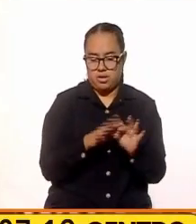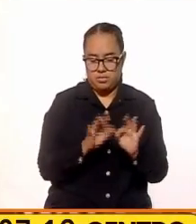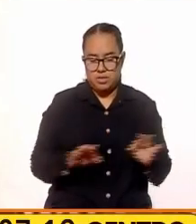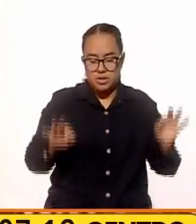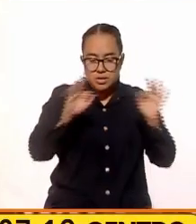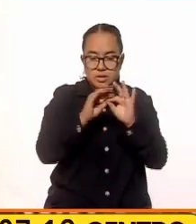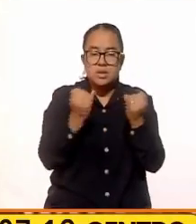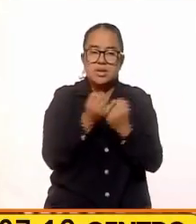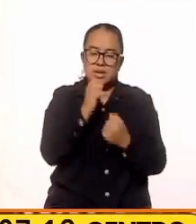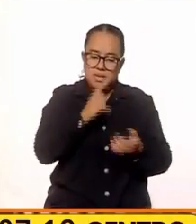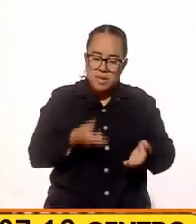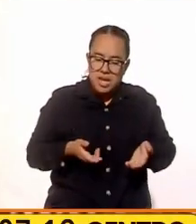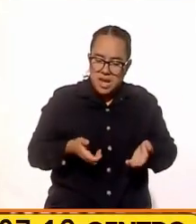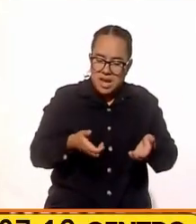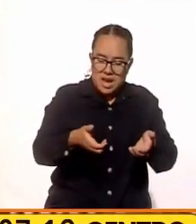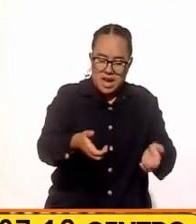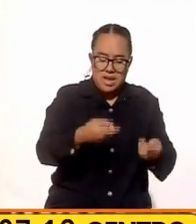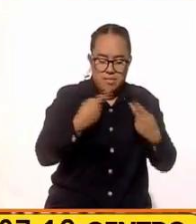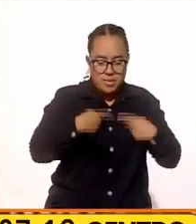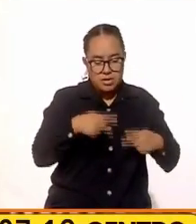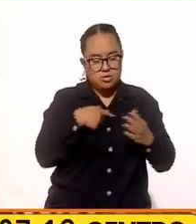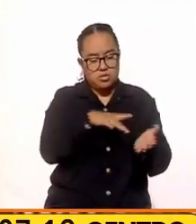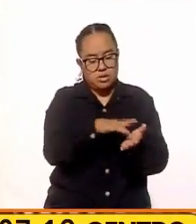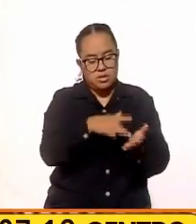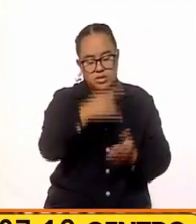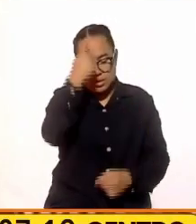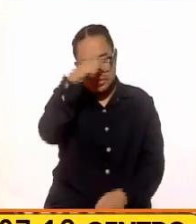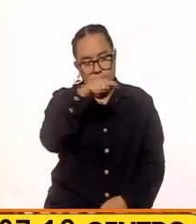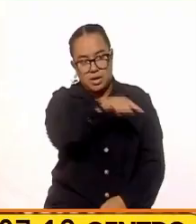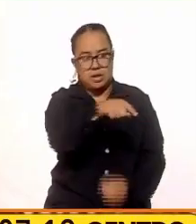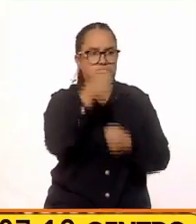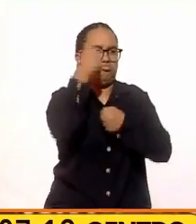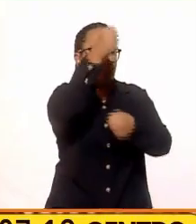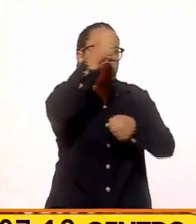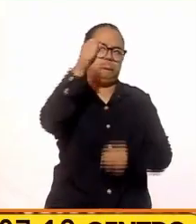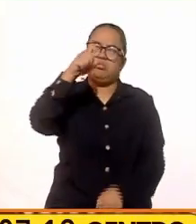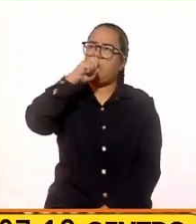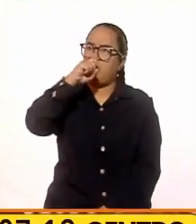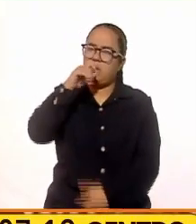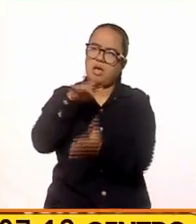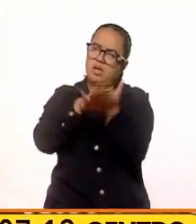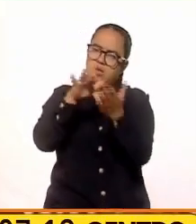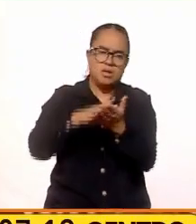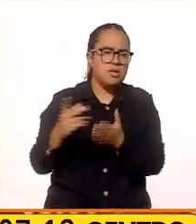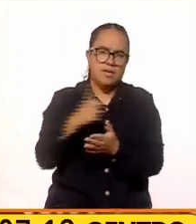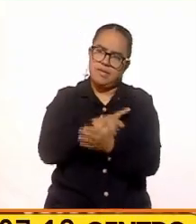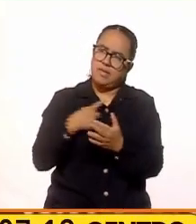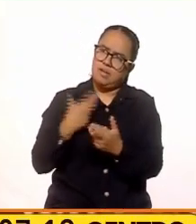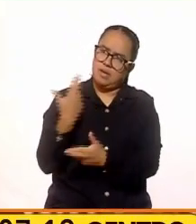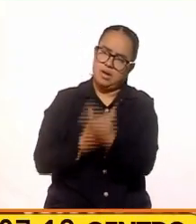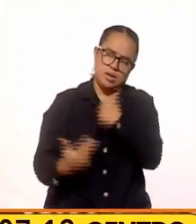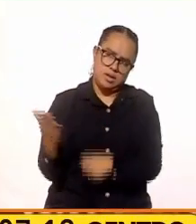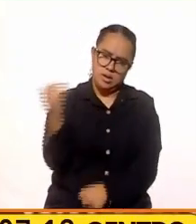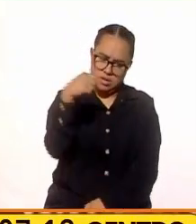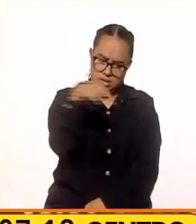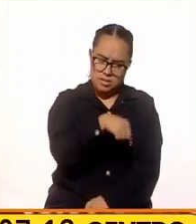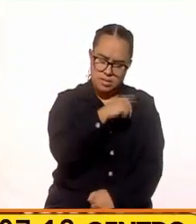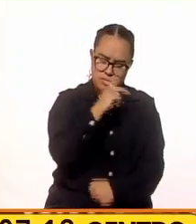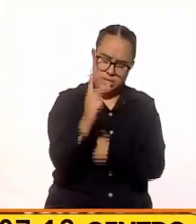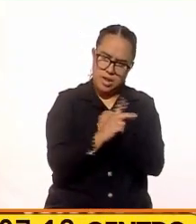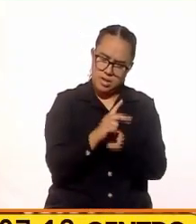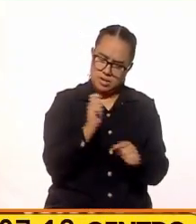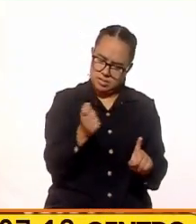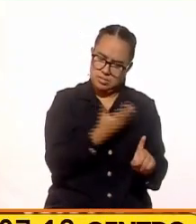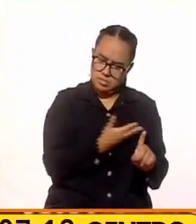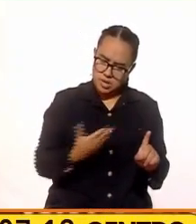hemos visto en las calles, en apoyo, por supuesto, a Maduro y exigiendo el regreso de ese presidente, de su